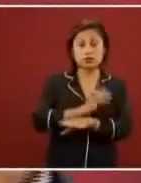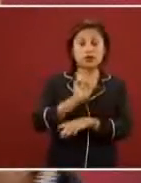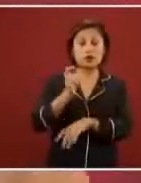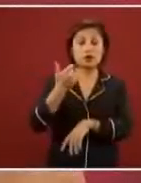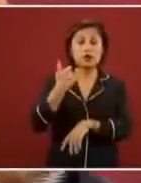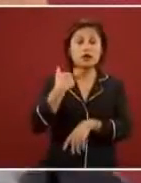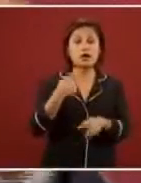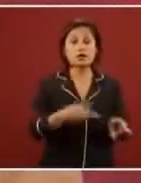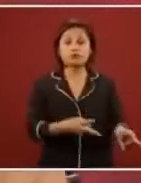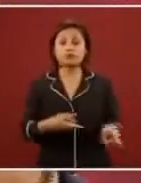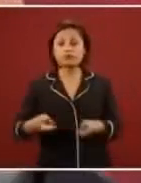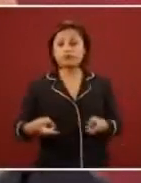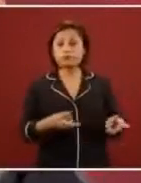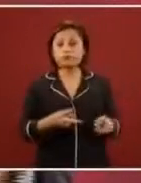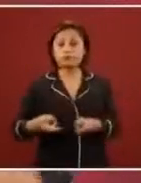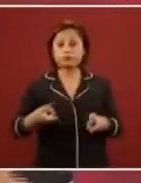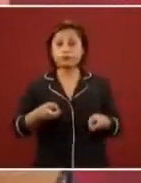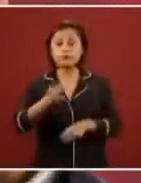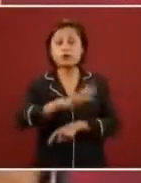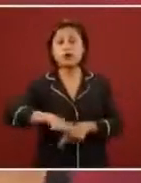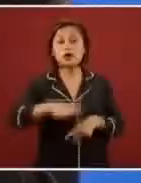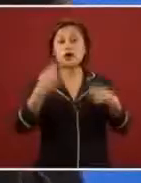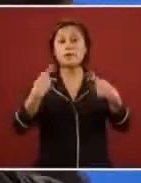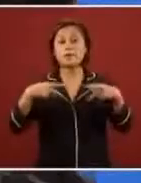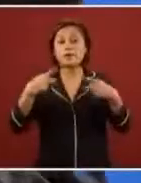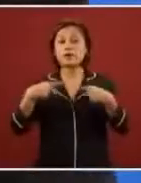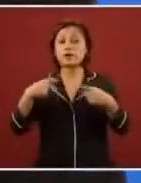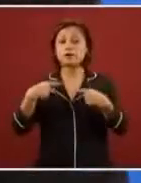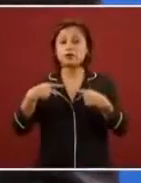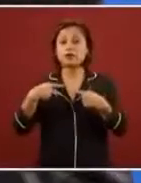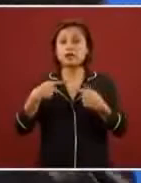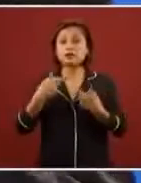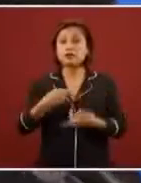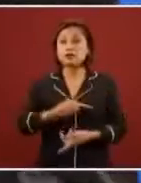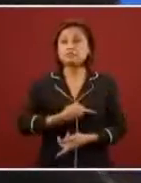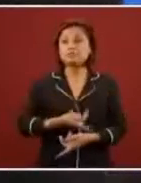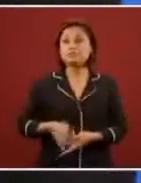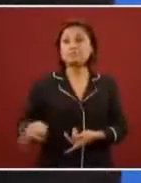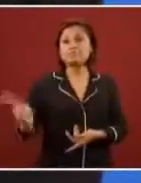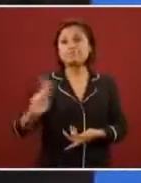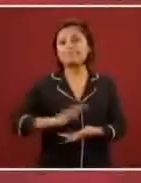Primero, estamos atendiendo las causas que originan la violencia, porque